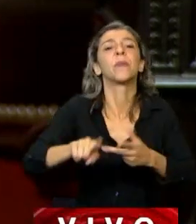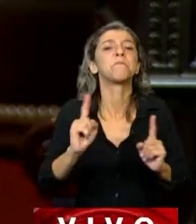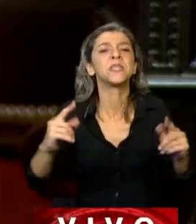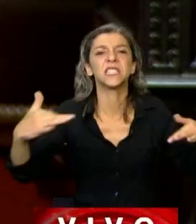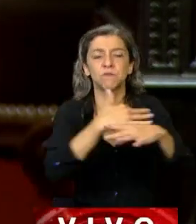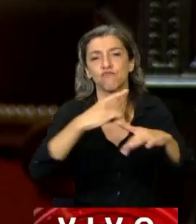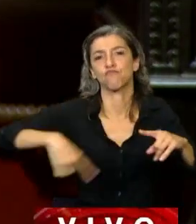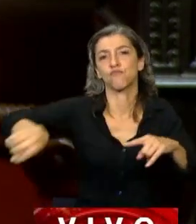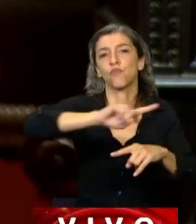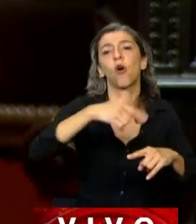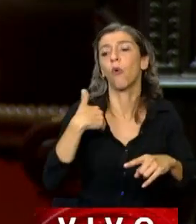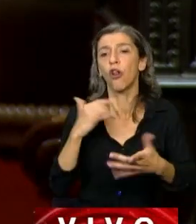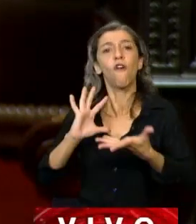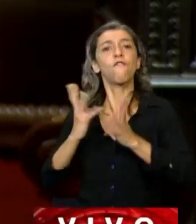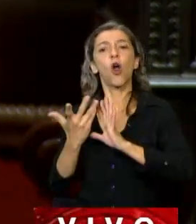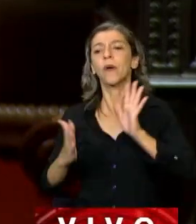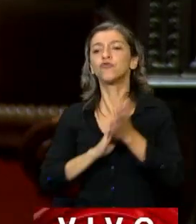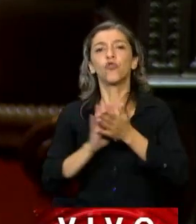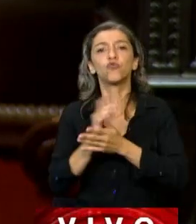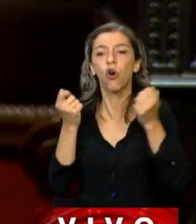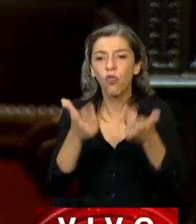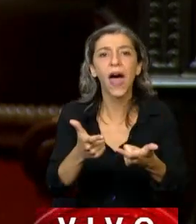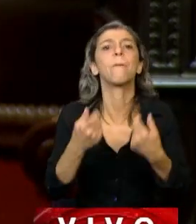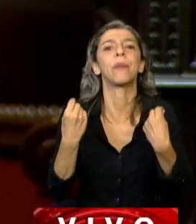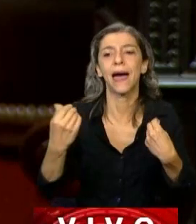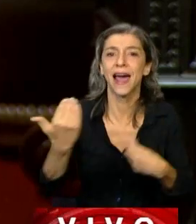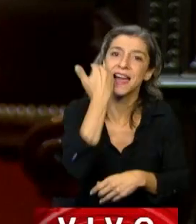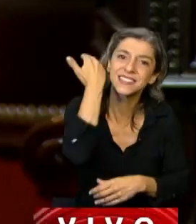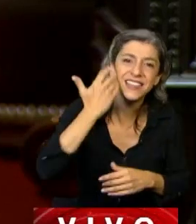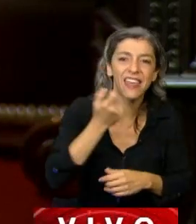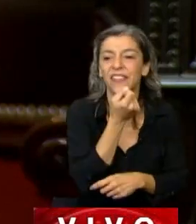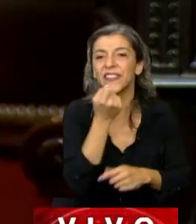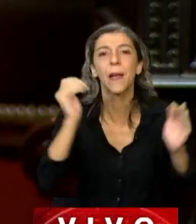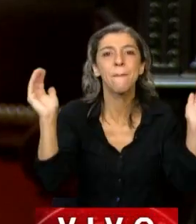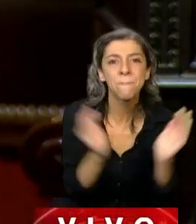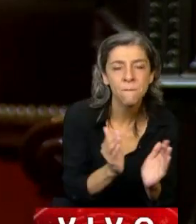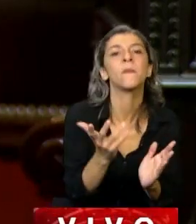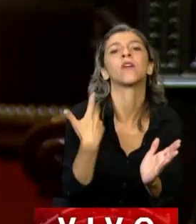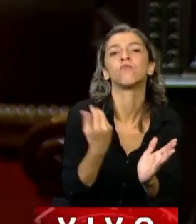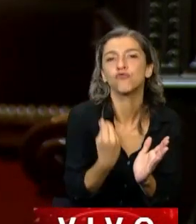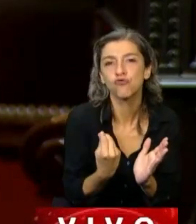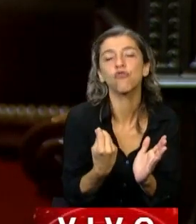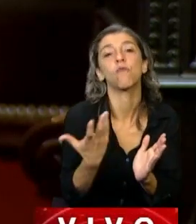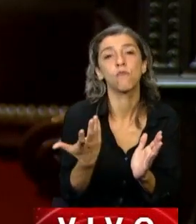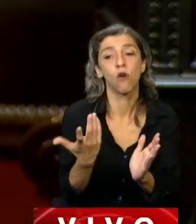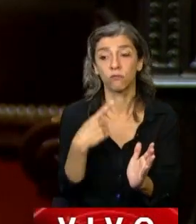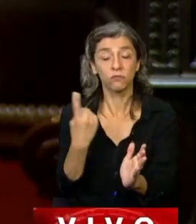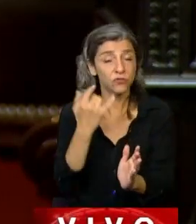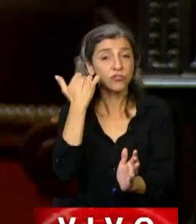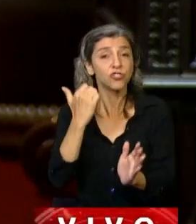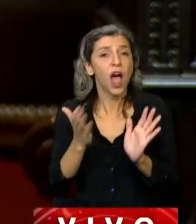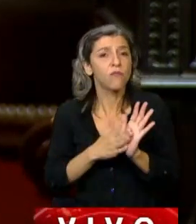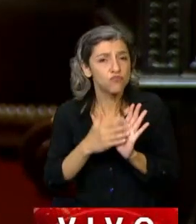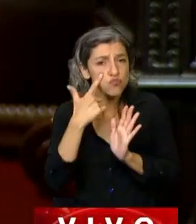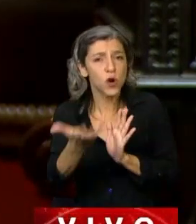lograr el resultado querido, la baja de esa siniestralidad vial. Si lo que está demostrado que funciona o